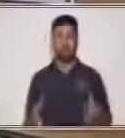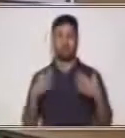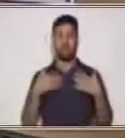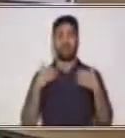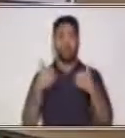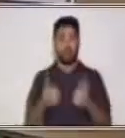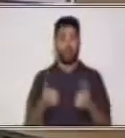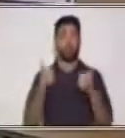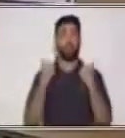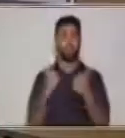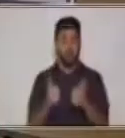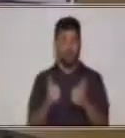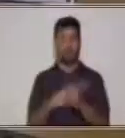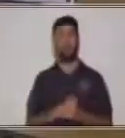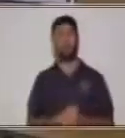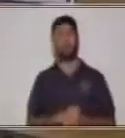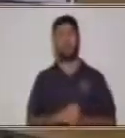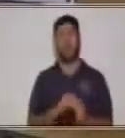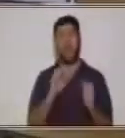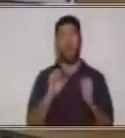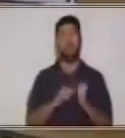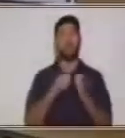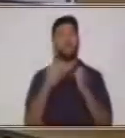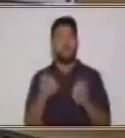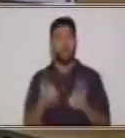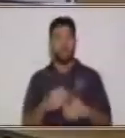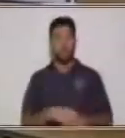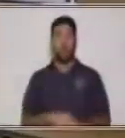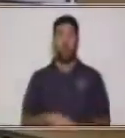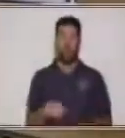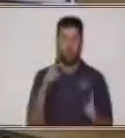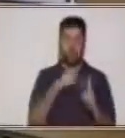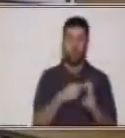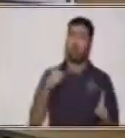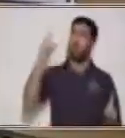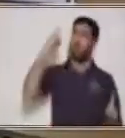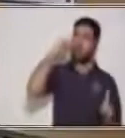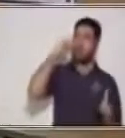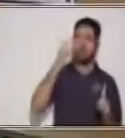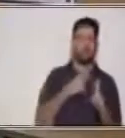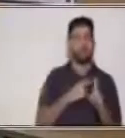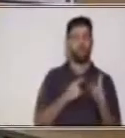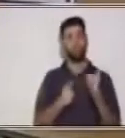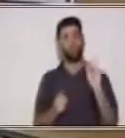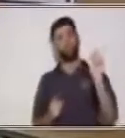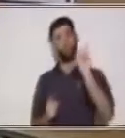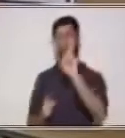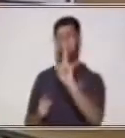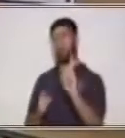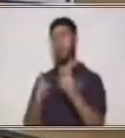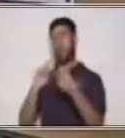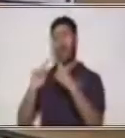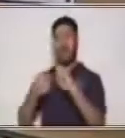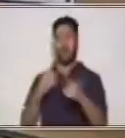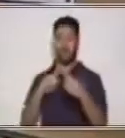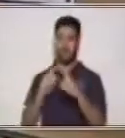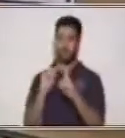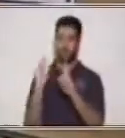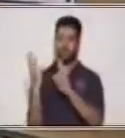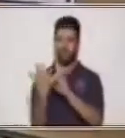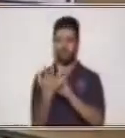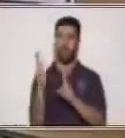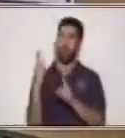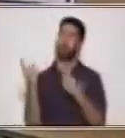salud. Entonces decía ella y después se fue con sus amigos y le decía, ¿qué voy a hacer